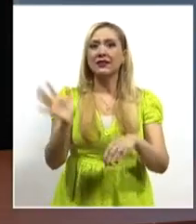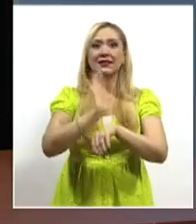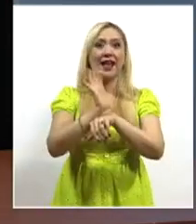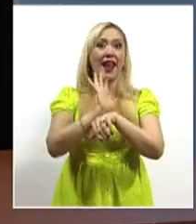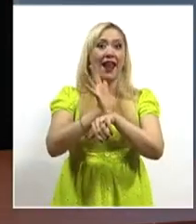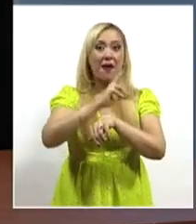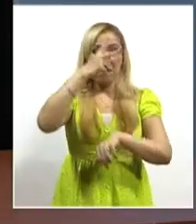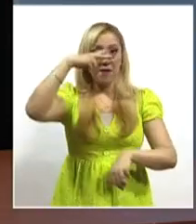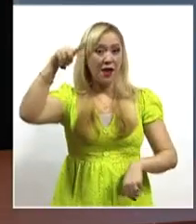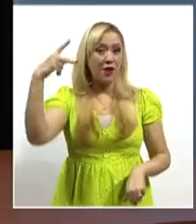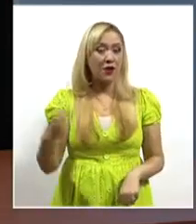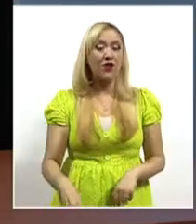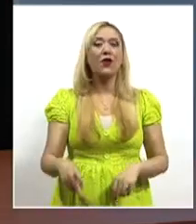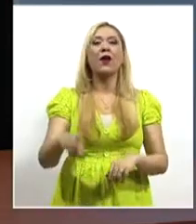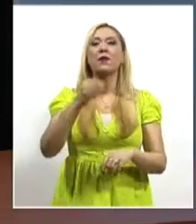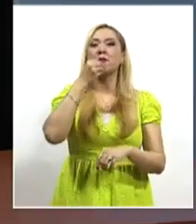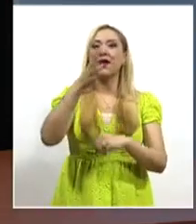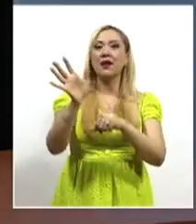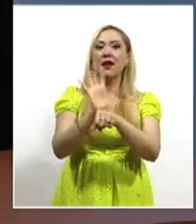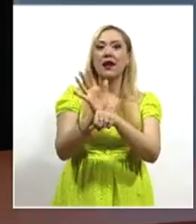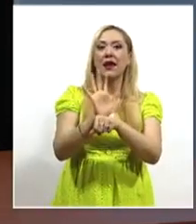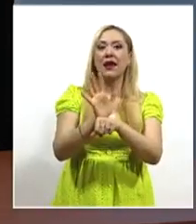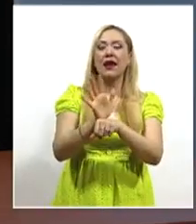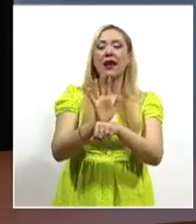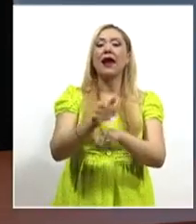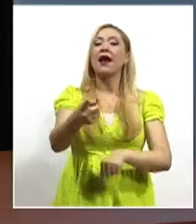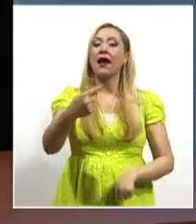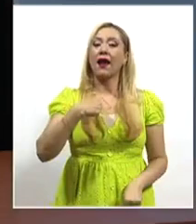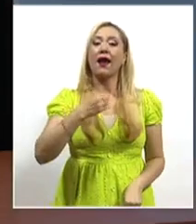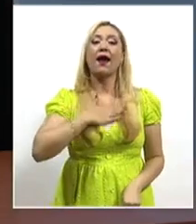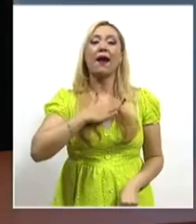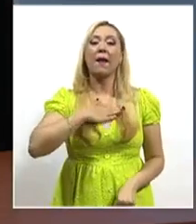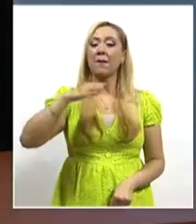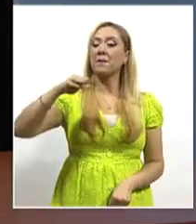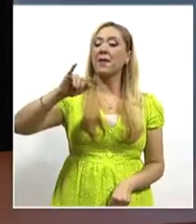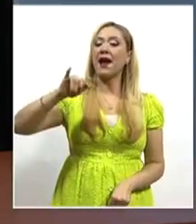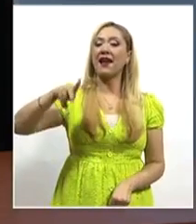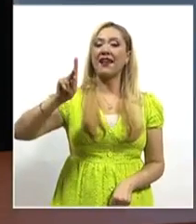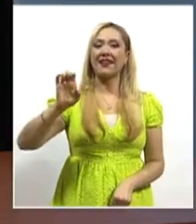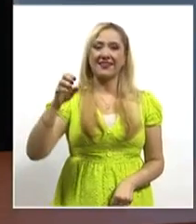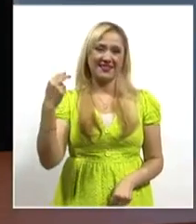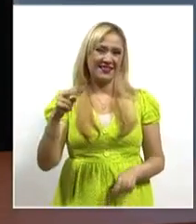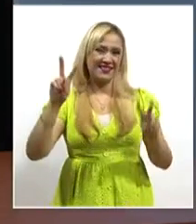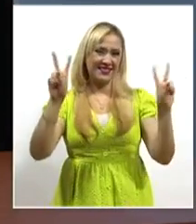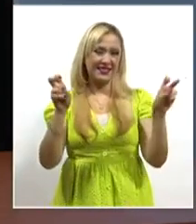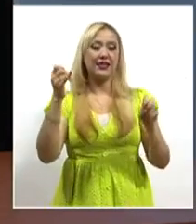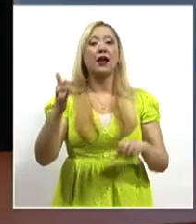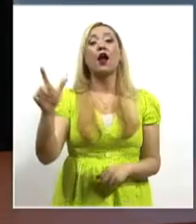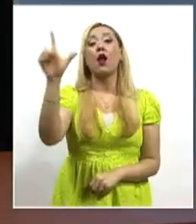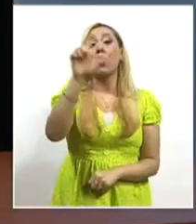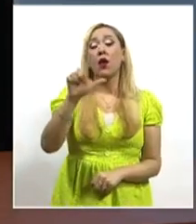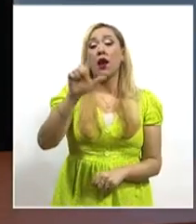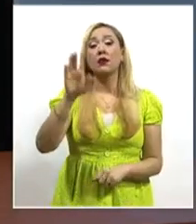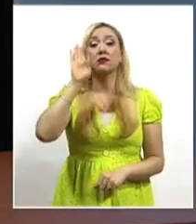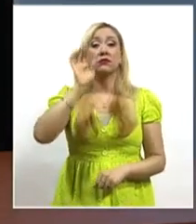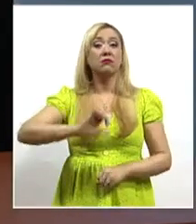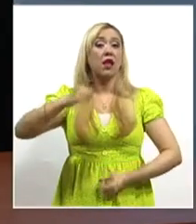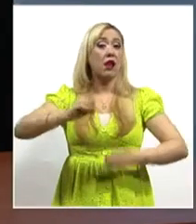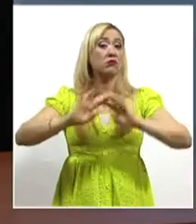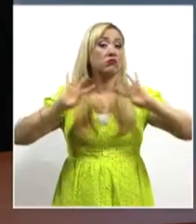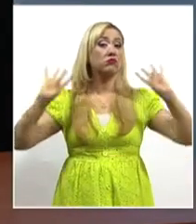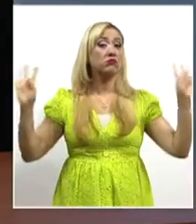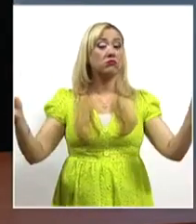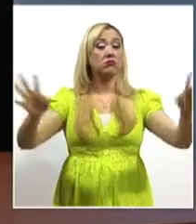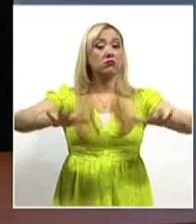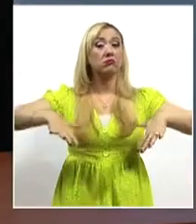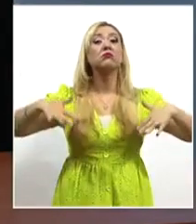Cine Nacional el estreno de la película Llámenme Mike. Y este lunes siga la sesión del Pleno. En esta ocasión definirán la terna que